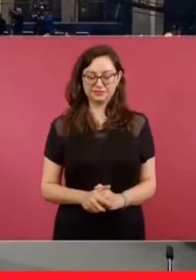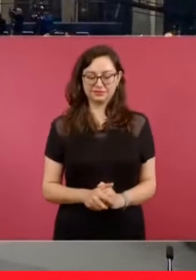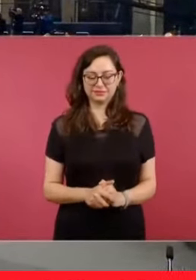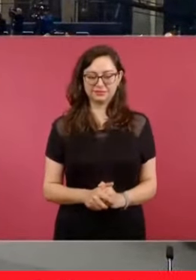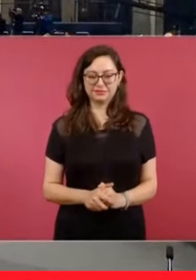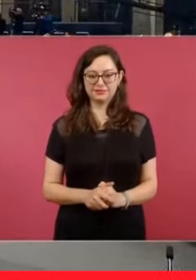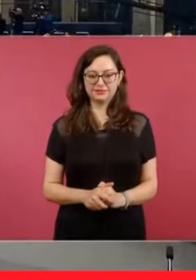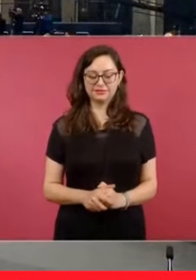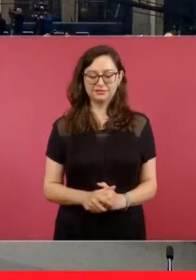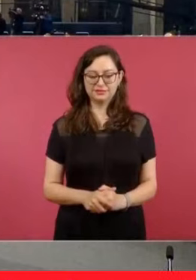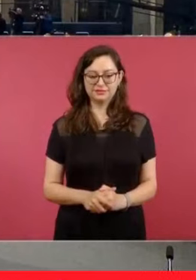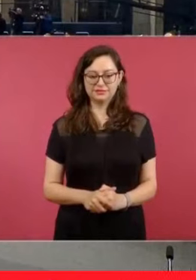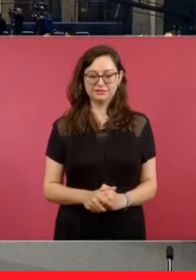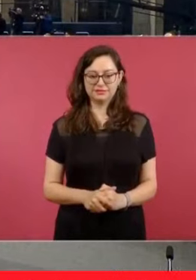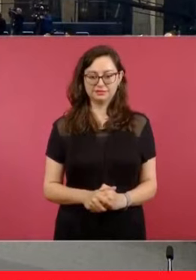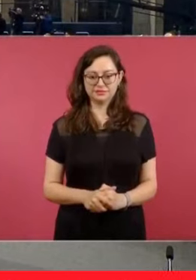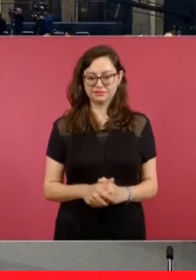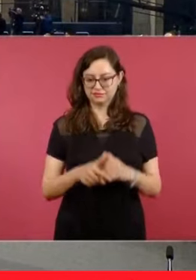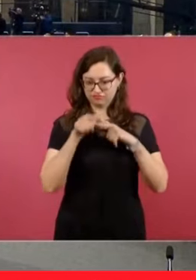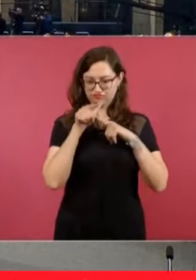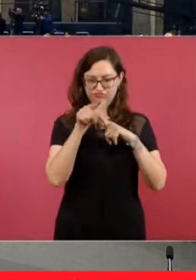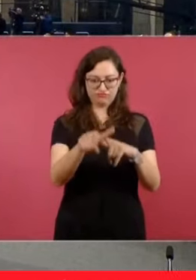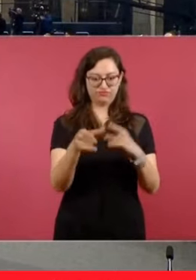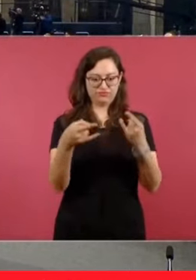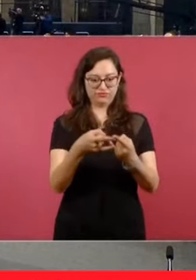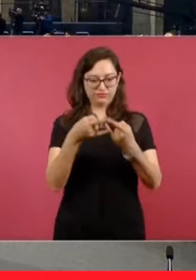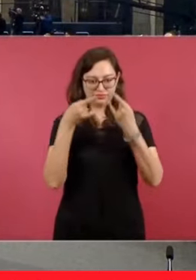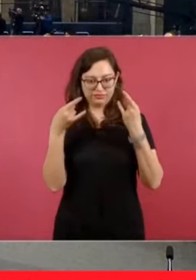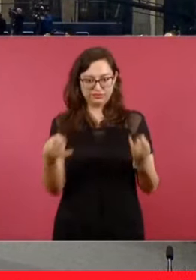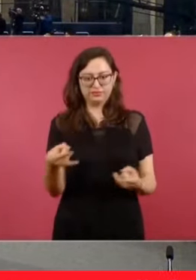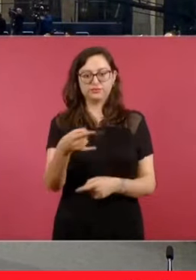de El general Cárdenas